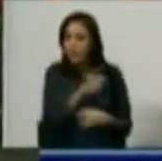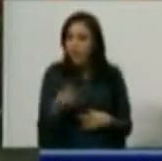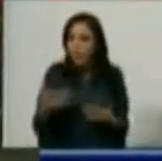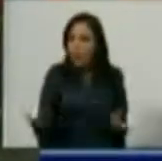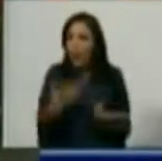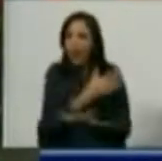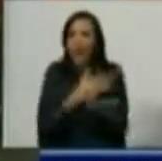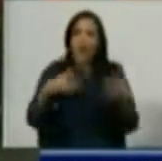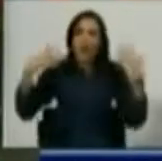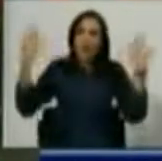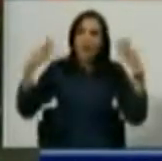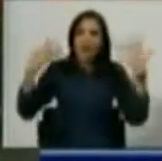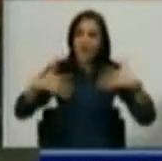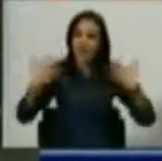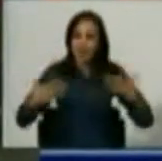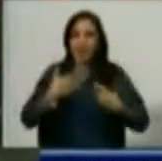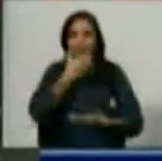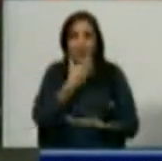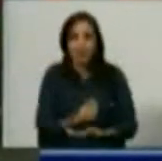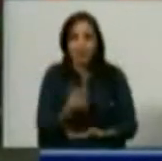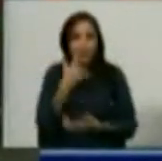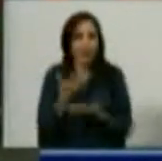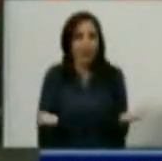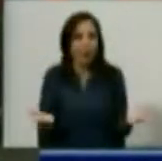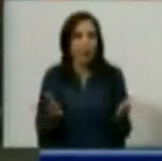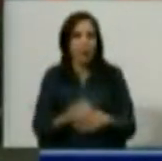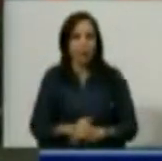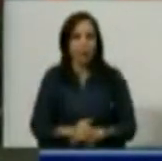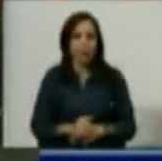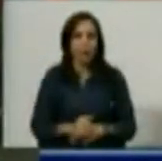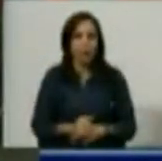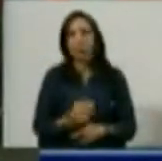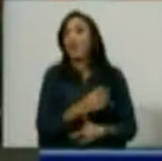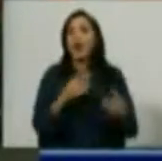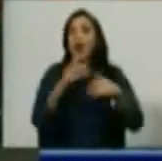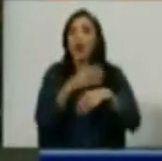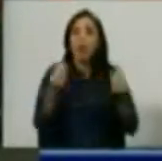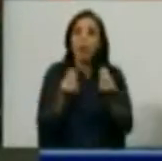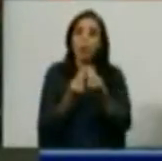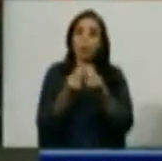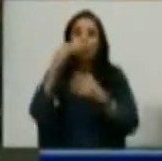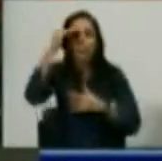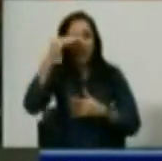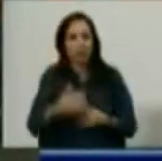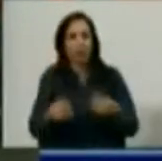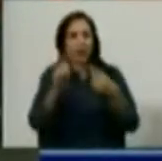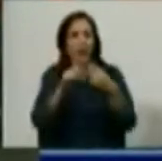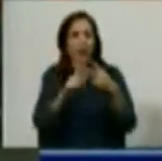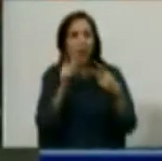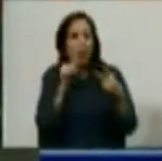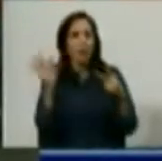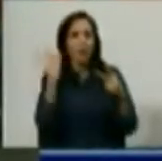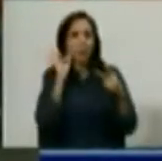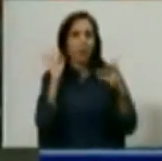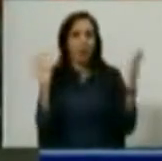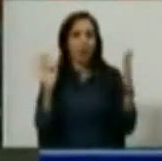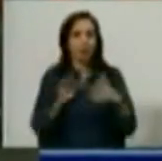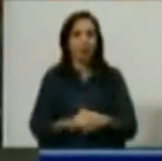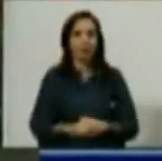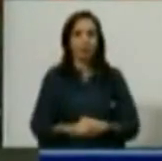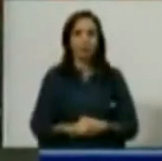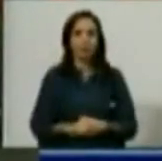estamos en diciembre y hemos logrado que nuestros Cadetes nuestros muchachos y muchachas